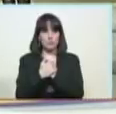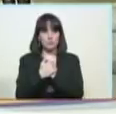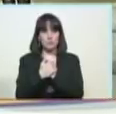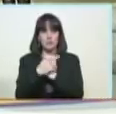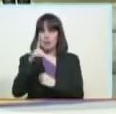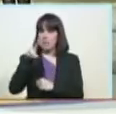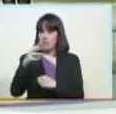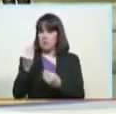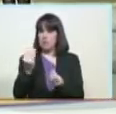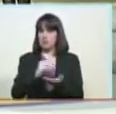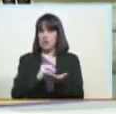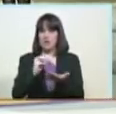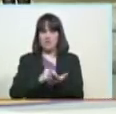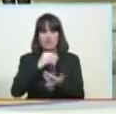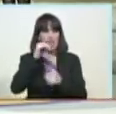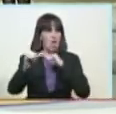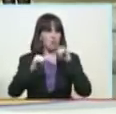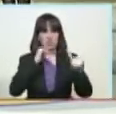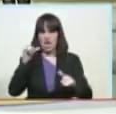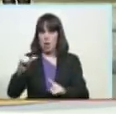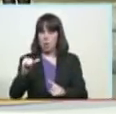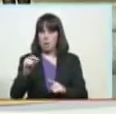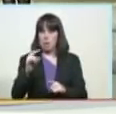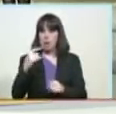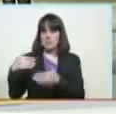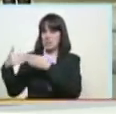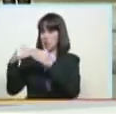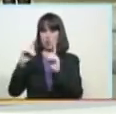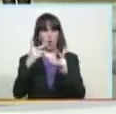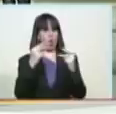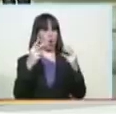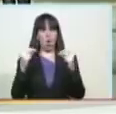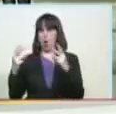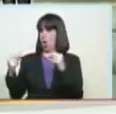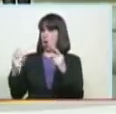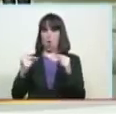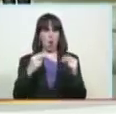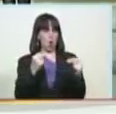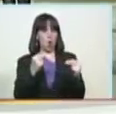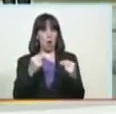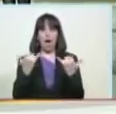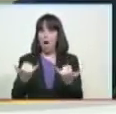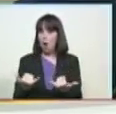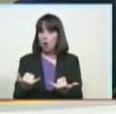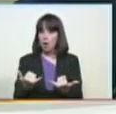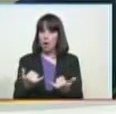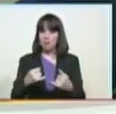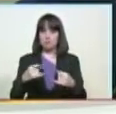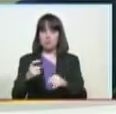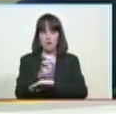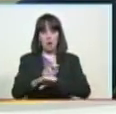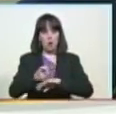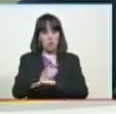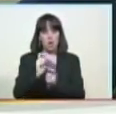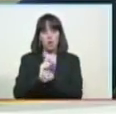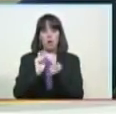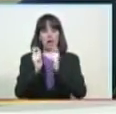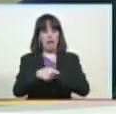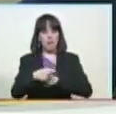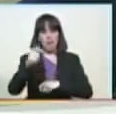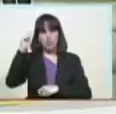muchas veces lo denunciamos y ellos lo negaron en el periodo trump y de la extrema derecha